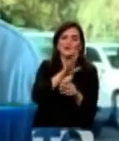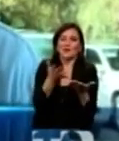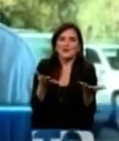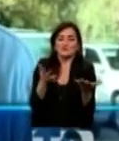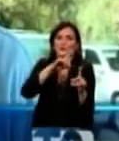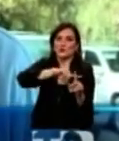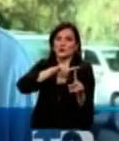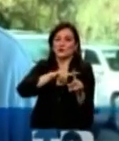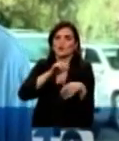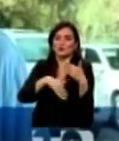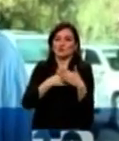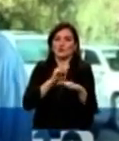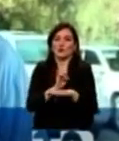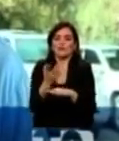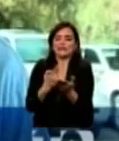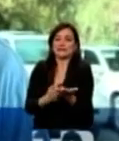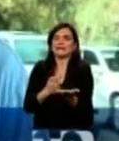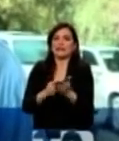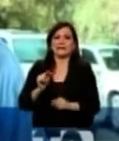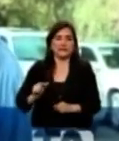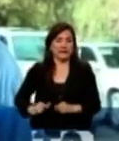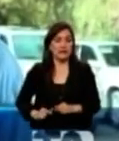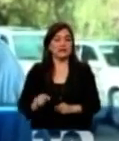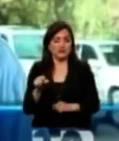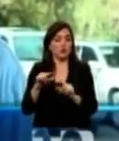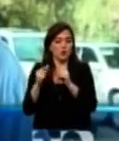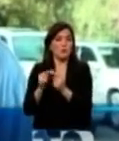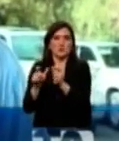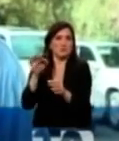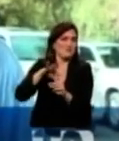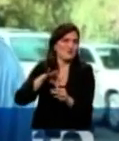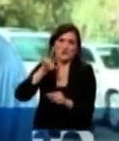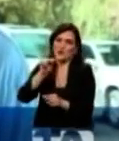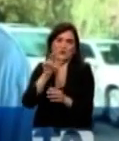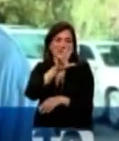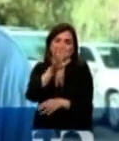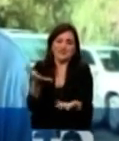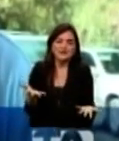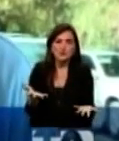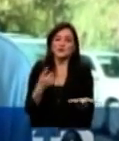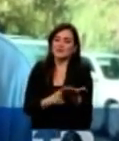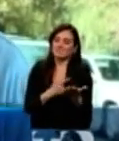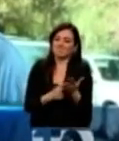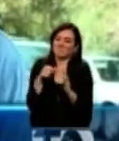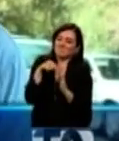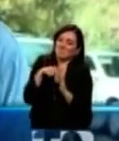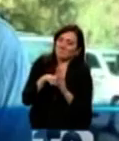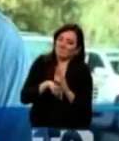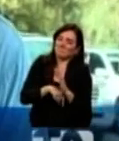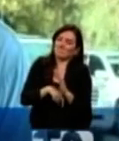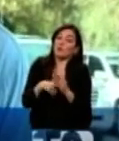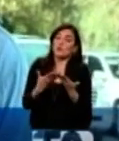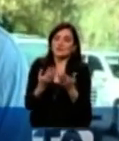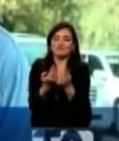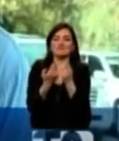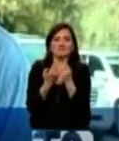positivo para el país, y analizar con detalle. La idea es de tener una información y un análisis más detallado de